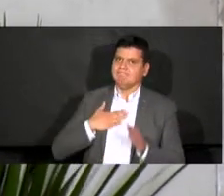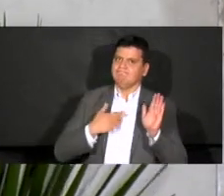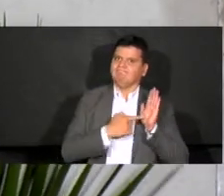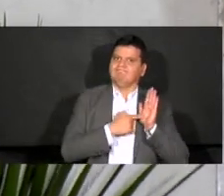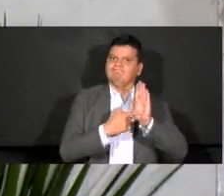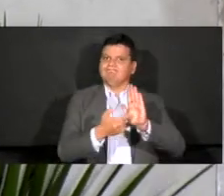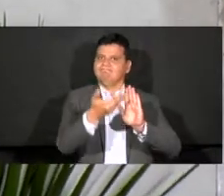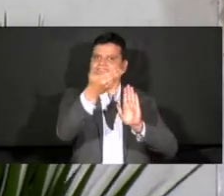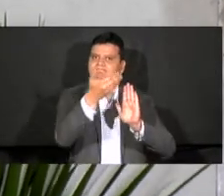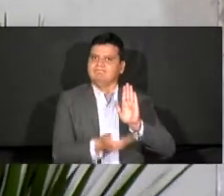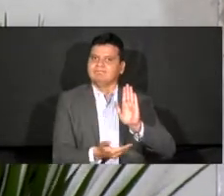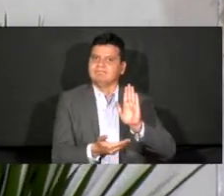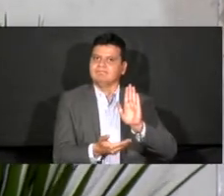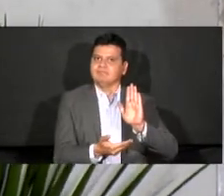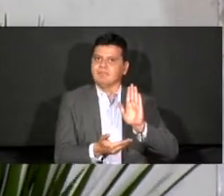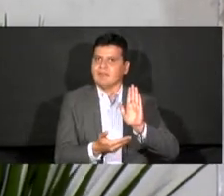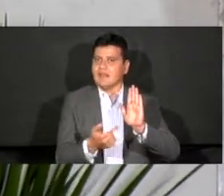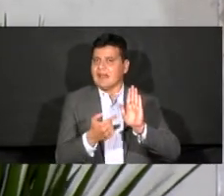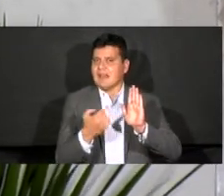pues, las fuentes oficiales.